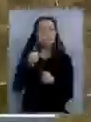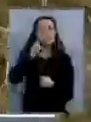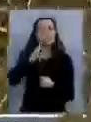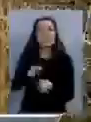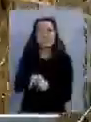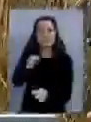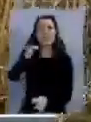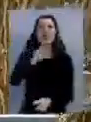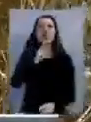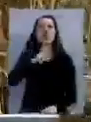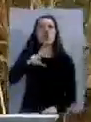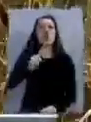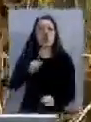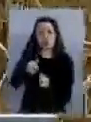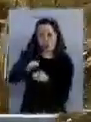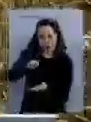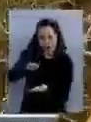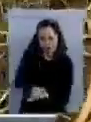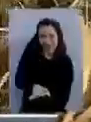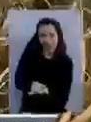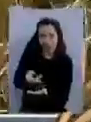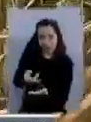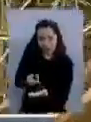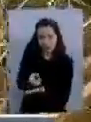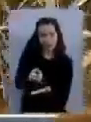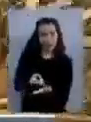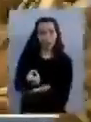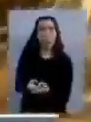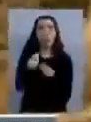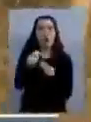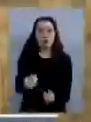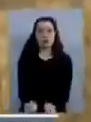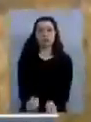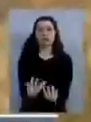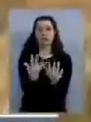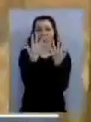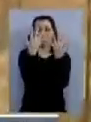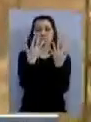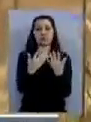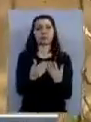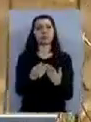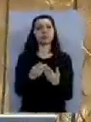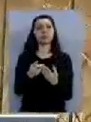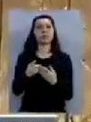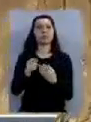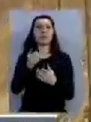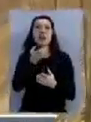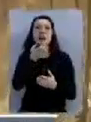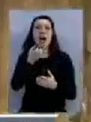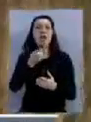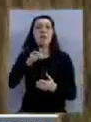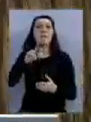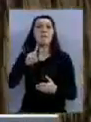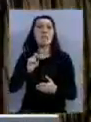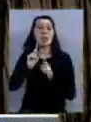tronco. Lo más pegadito que se pueda, para que tengamos buena producción. La radio portátil, usando pila